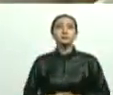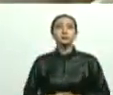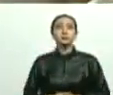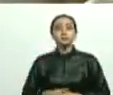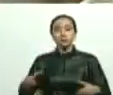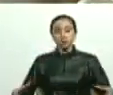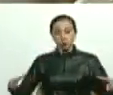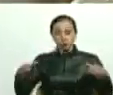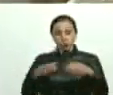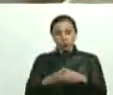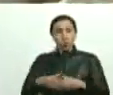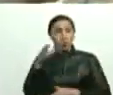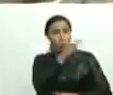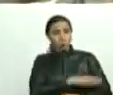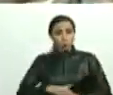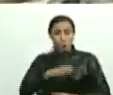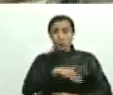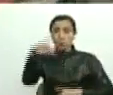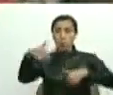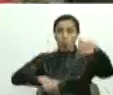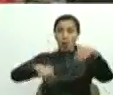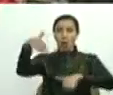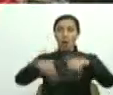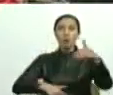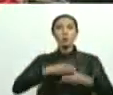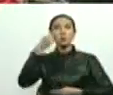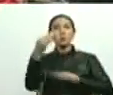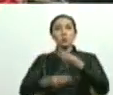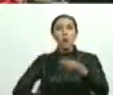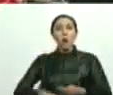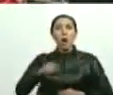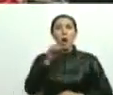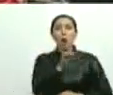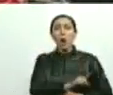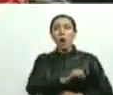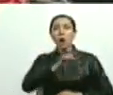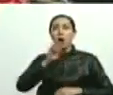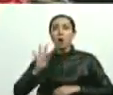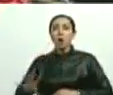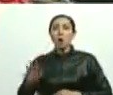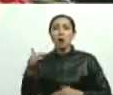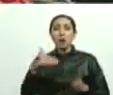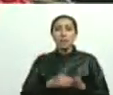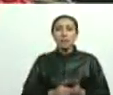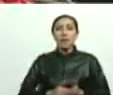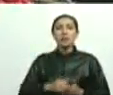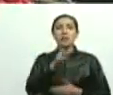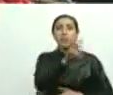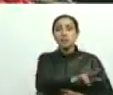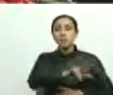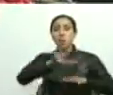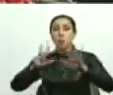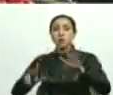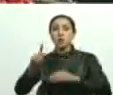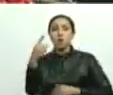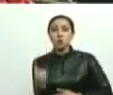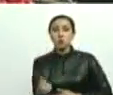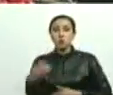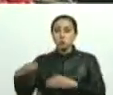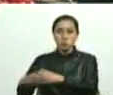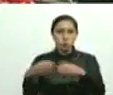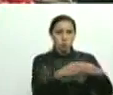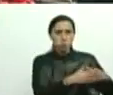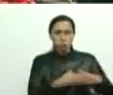Comisión Nacional Electoral y realizado en las 14.080 381 unidades de batalla